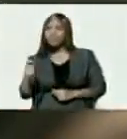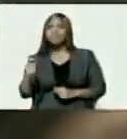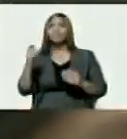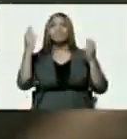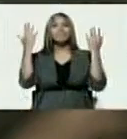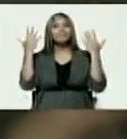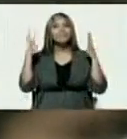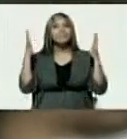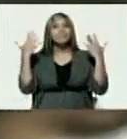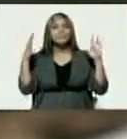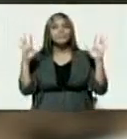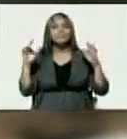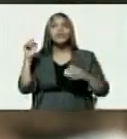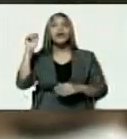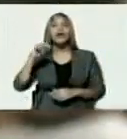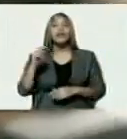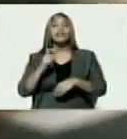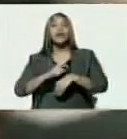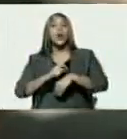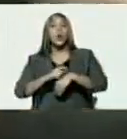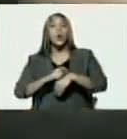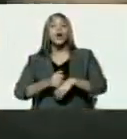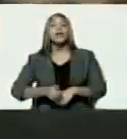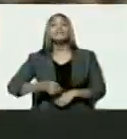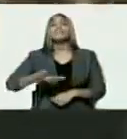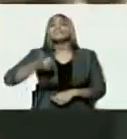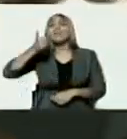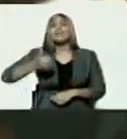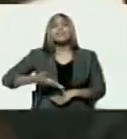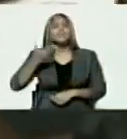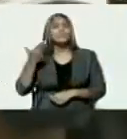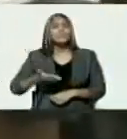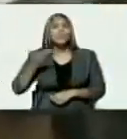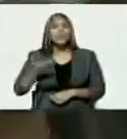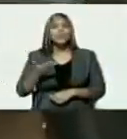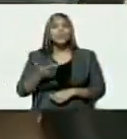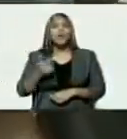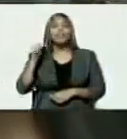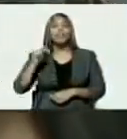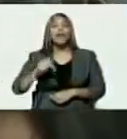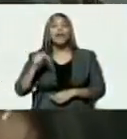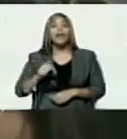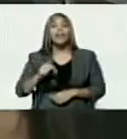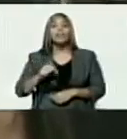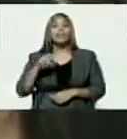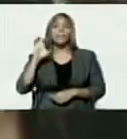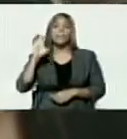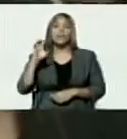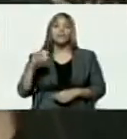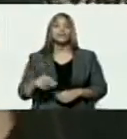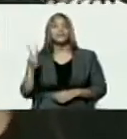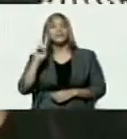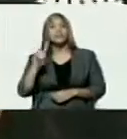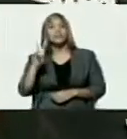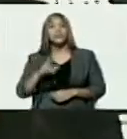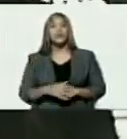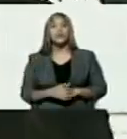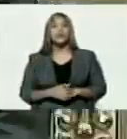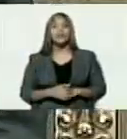aplauso en esta hora tan fundamental que vive la República, que es la